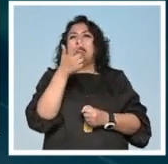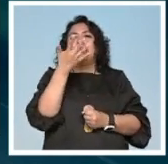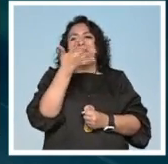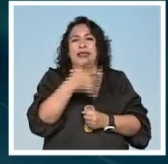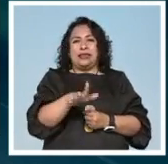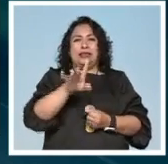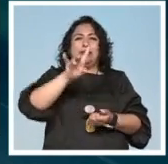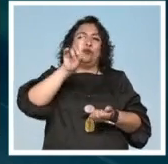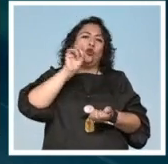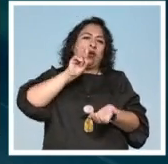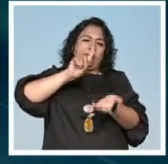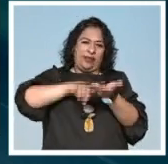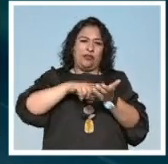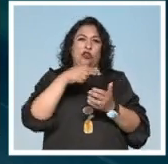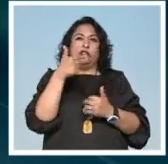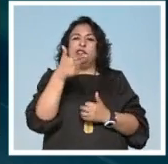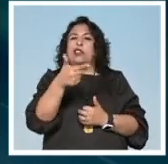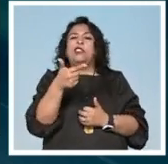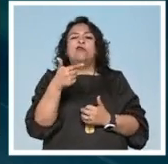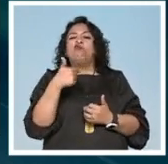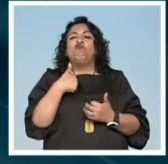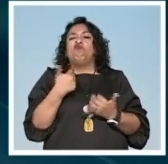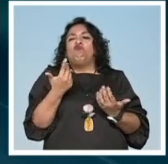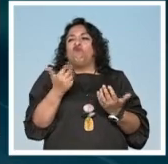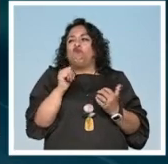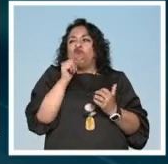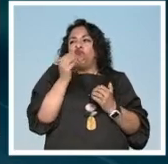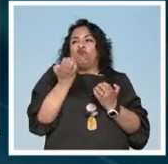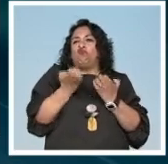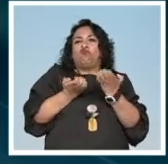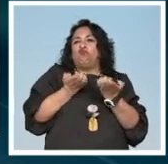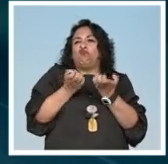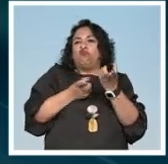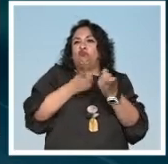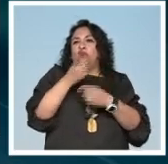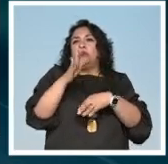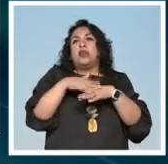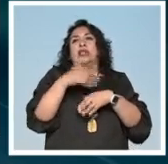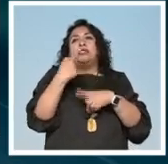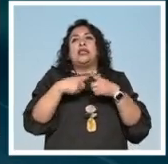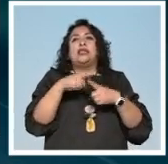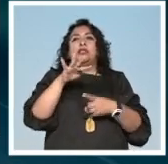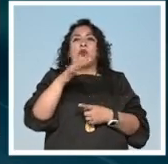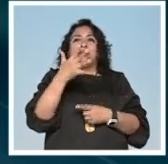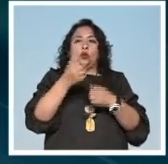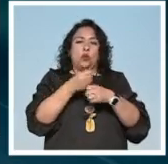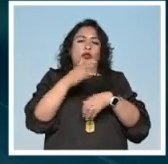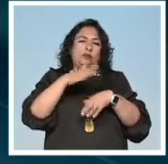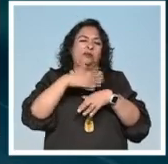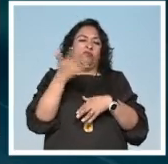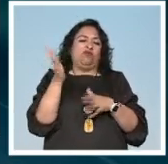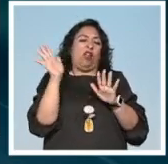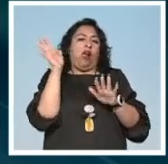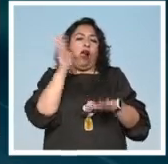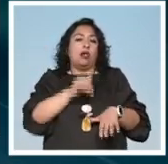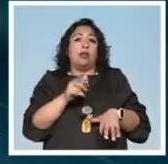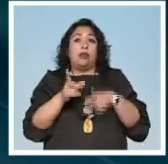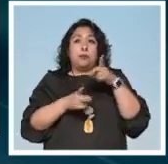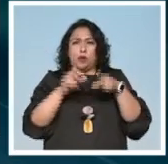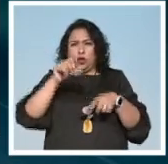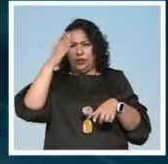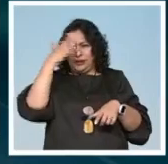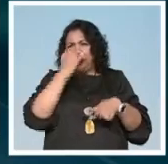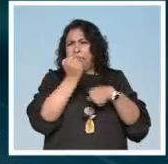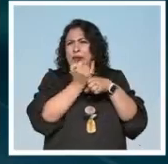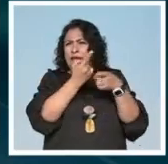10 mujeres reconocieron ser inactivas físicamente, especialmente las de 55 años y más. Hoy sabemos por